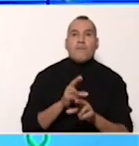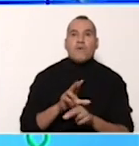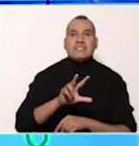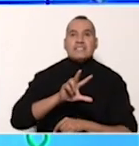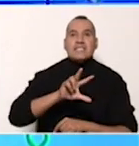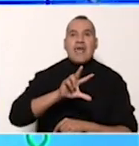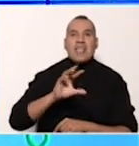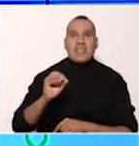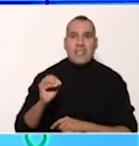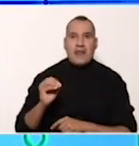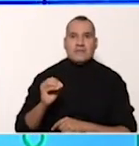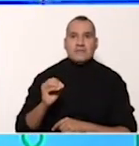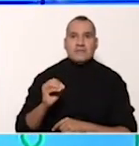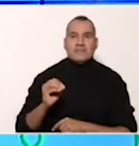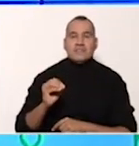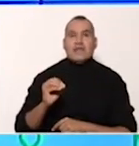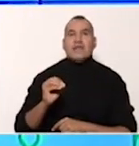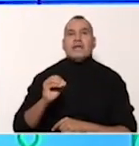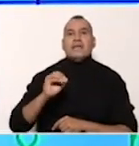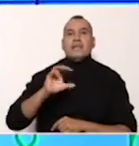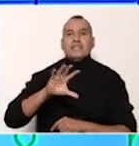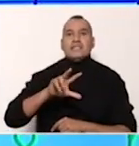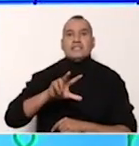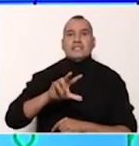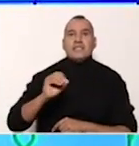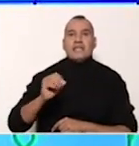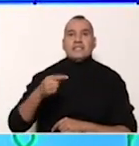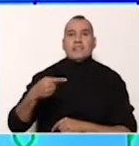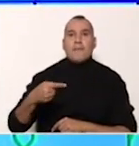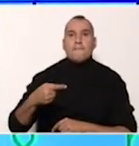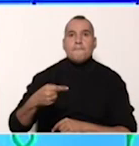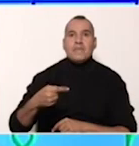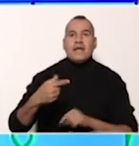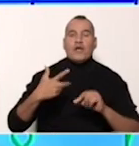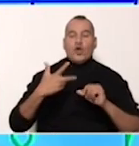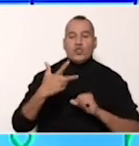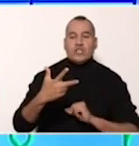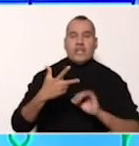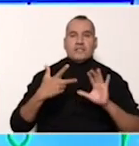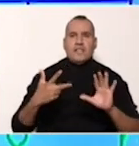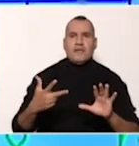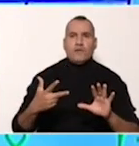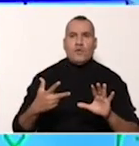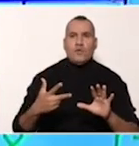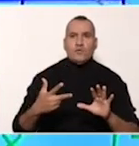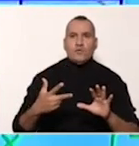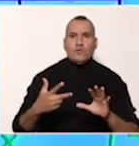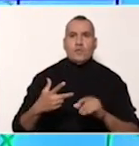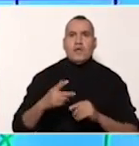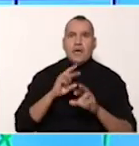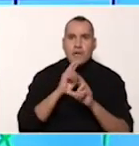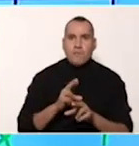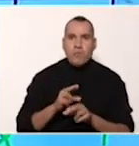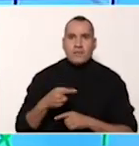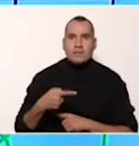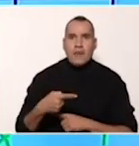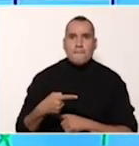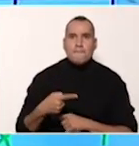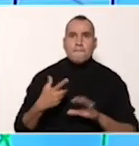me da más 30 y lo tengo que operar con menos 38. Menos 38 más